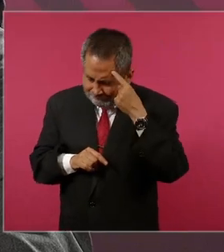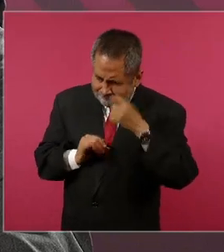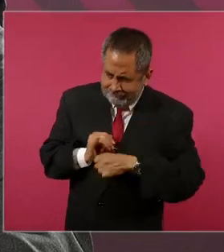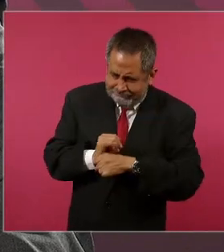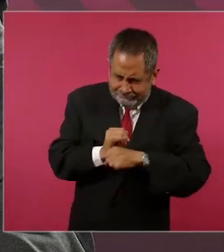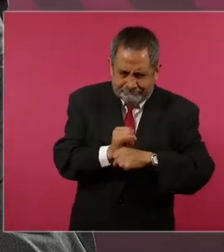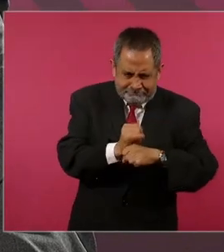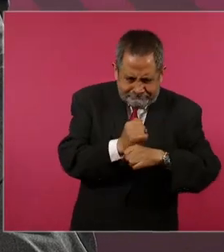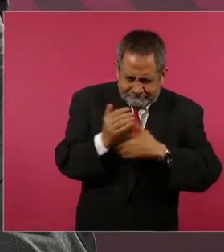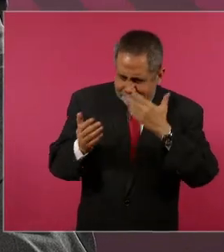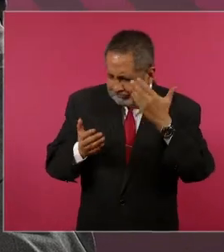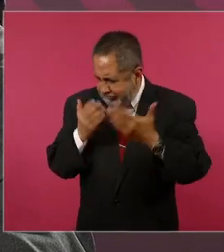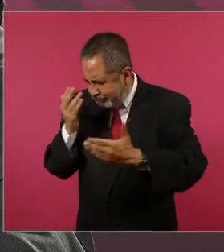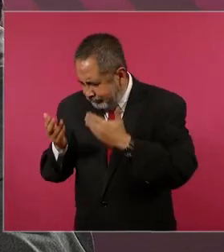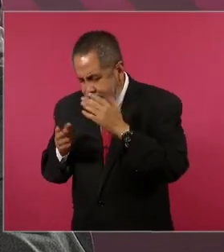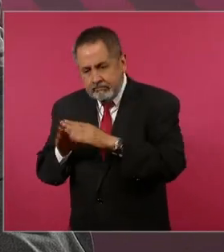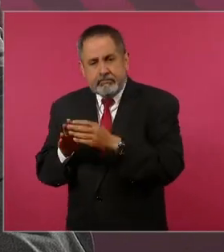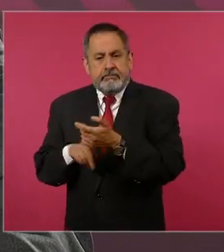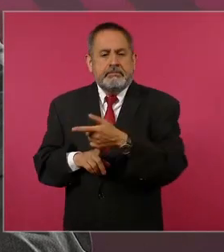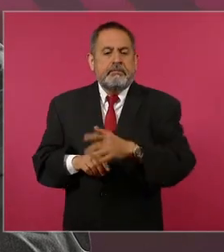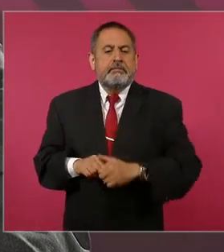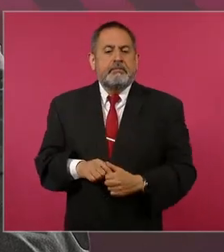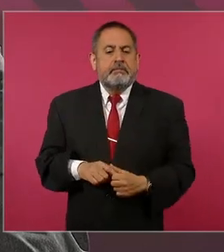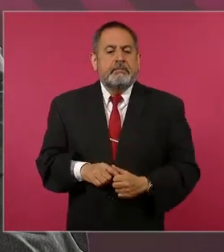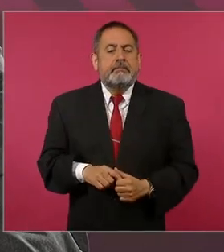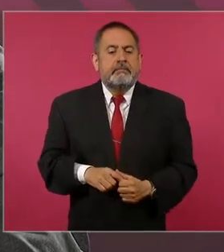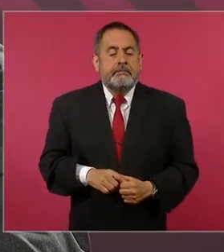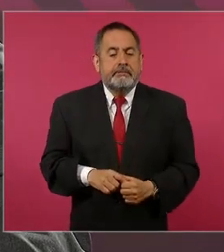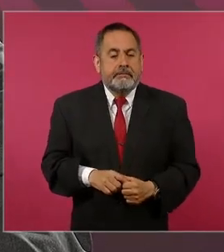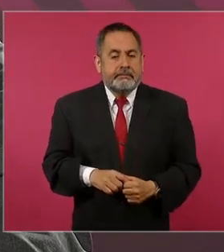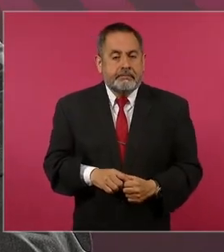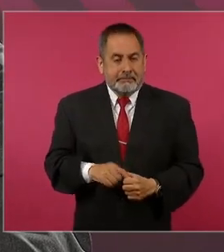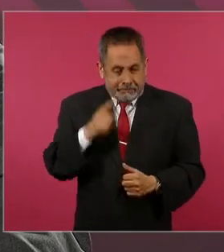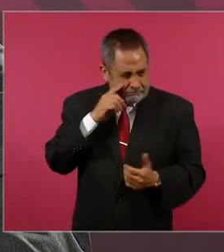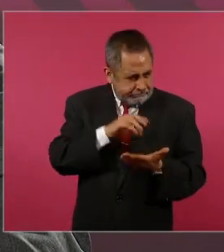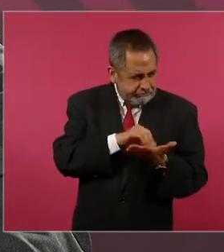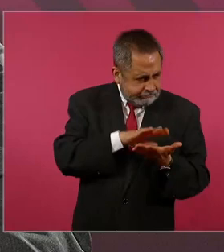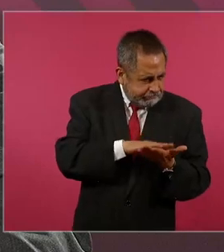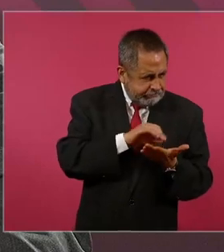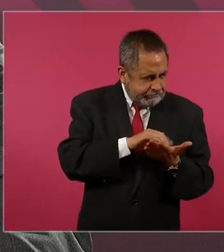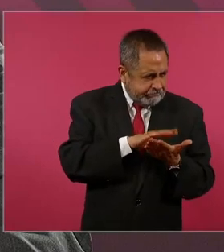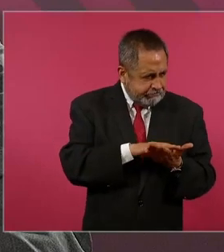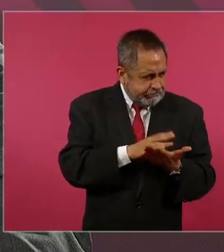de información, fuentes documentales.